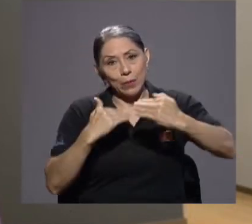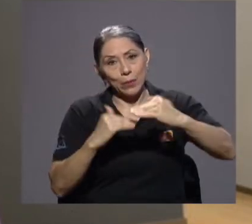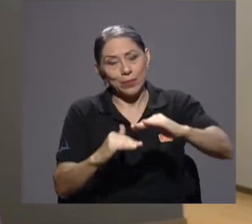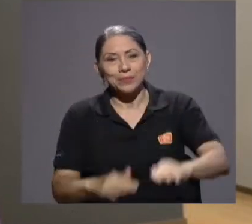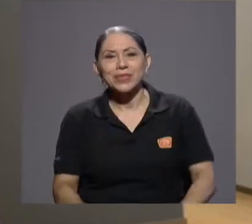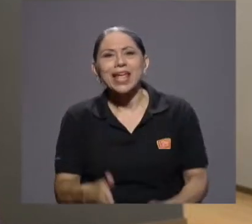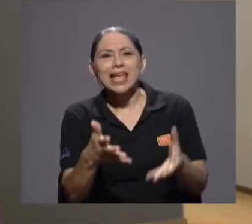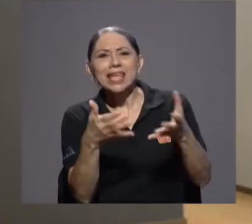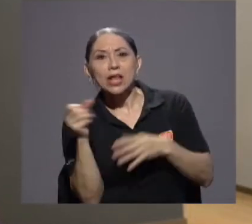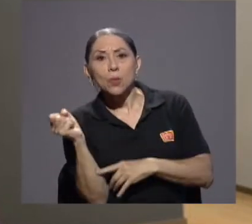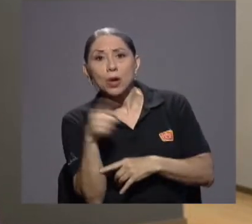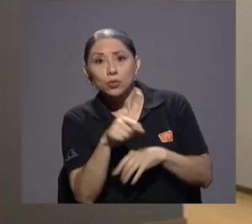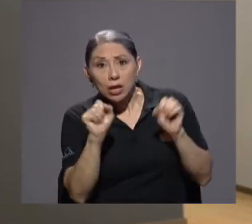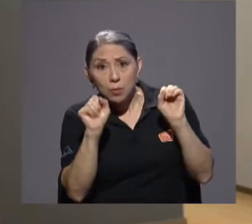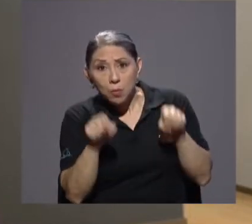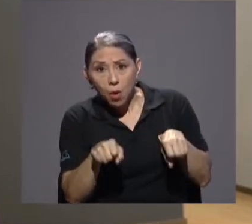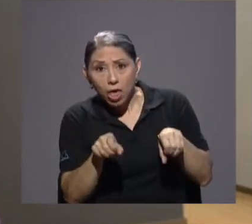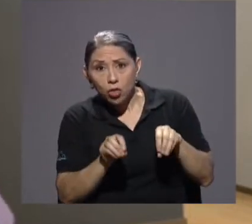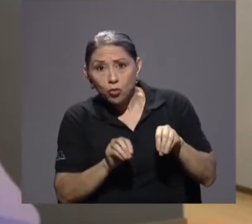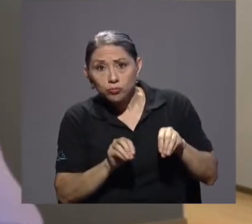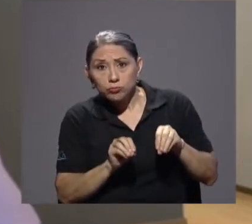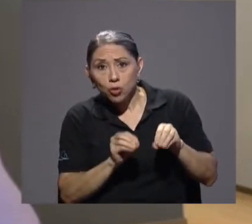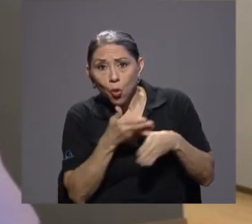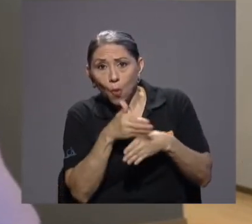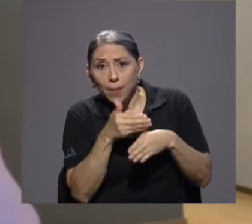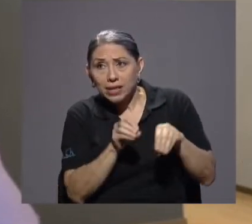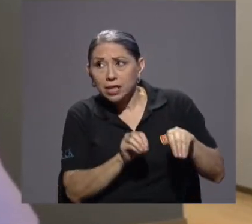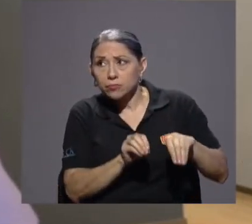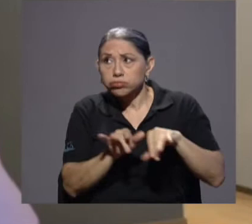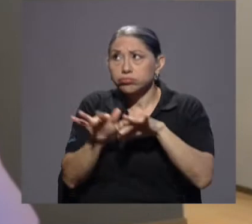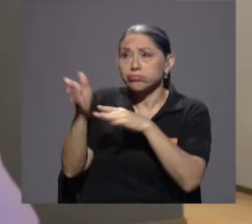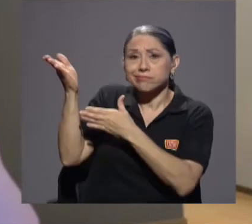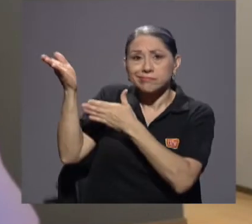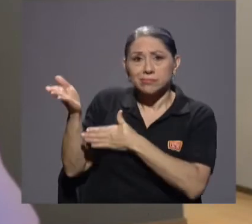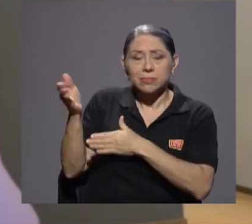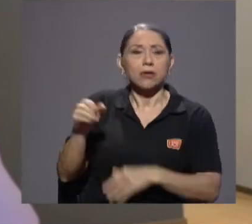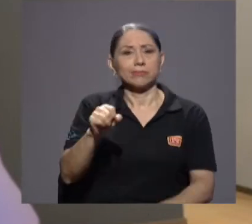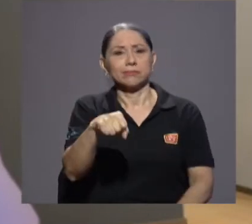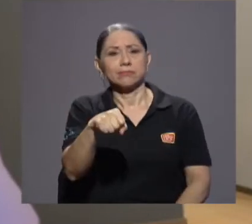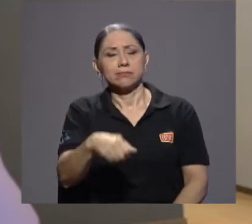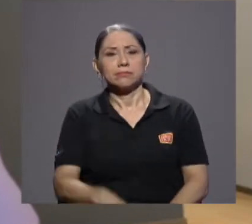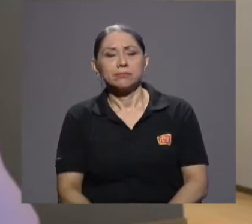¿la presentación la puedo hacer compartiendo la pantalla? Usted, puede compartirla.